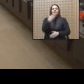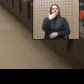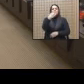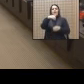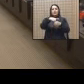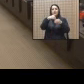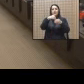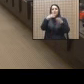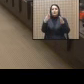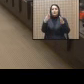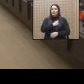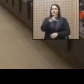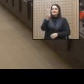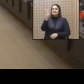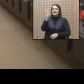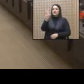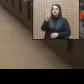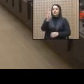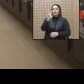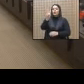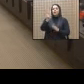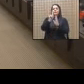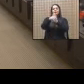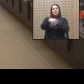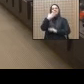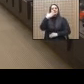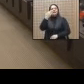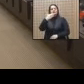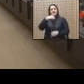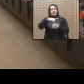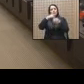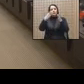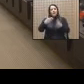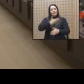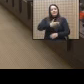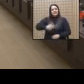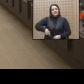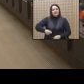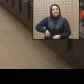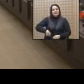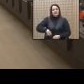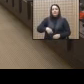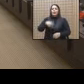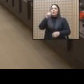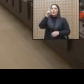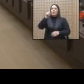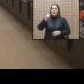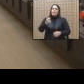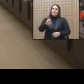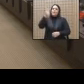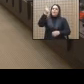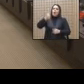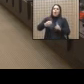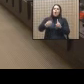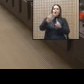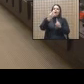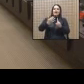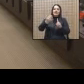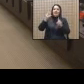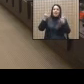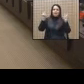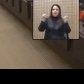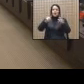las 6:02, perdón. Gracias, diputado presidente. Voy a ponerle un poco de candela a esto. Arranquemos por el